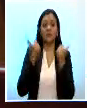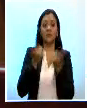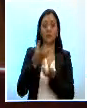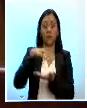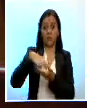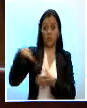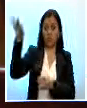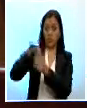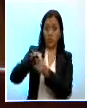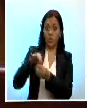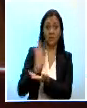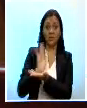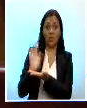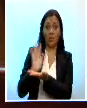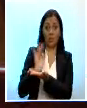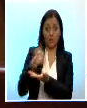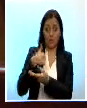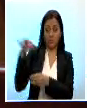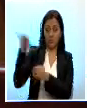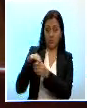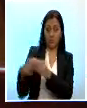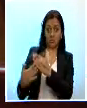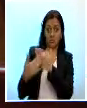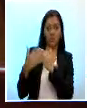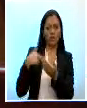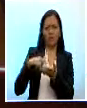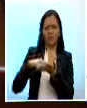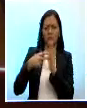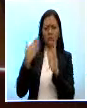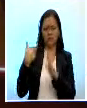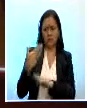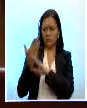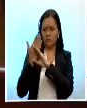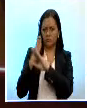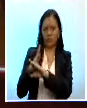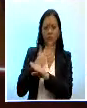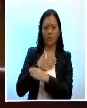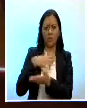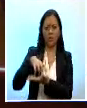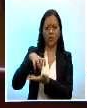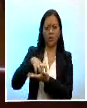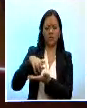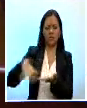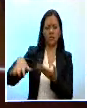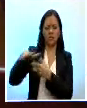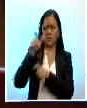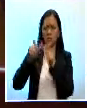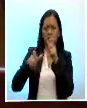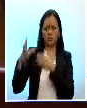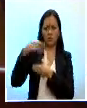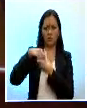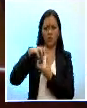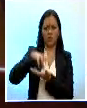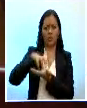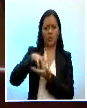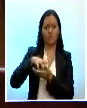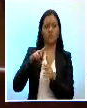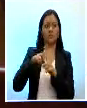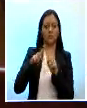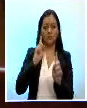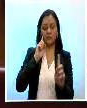provincia de defender los intereses, los claros intereses de nuestros conciudadanos de nuestra provincia. En esa